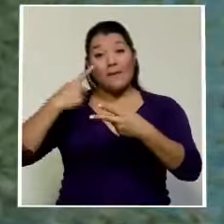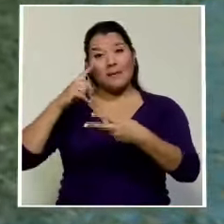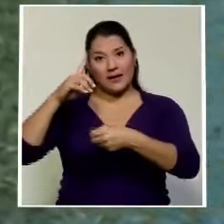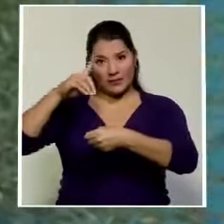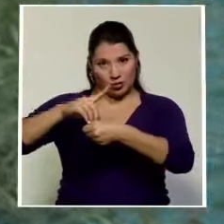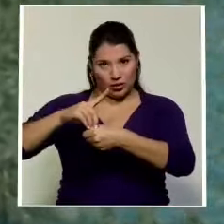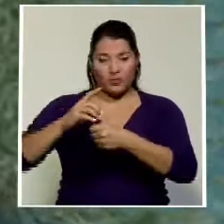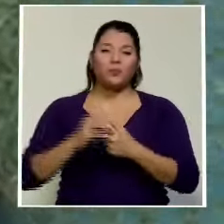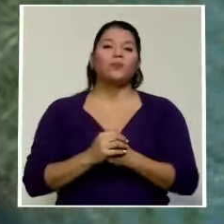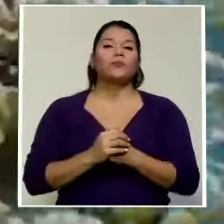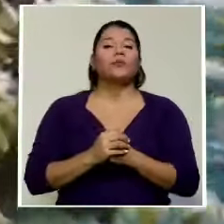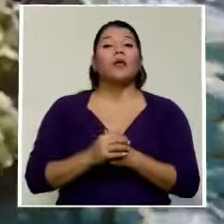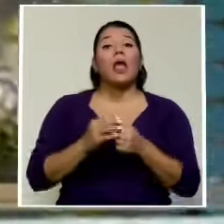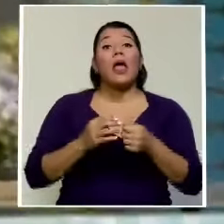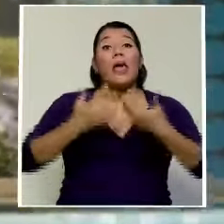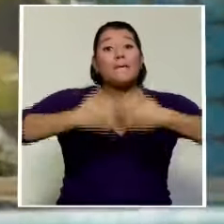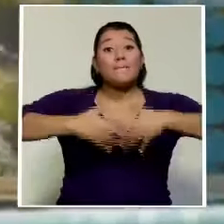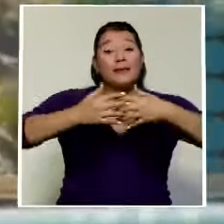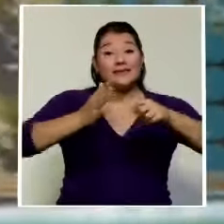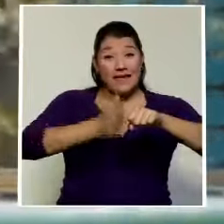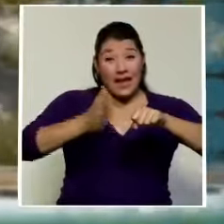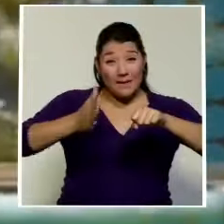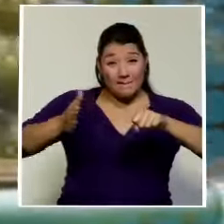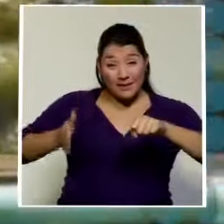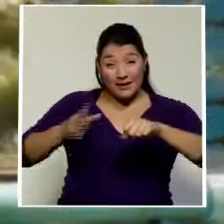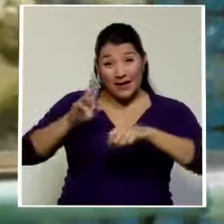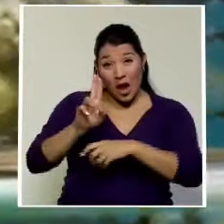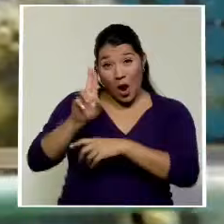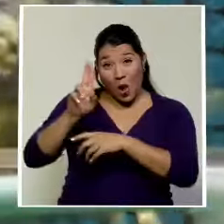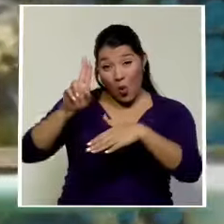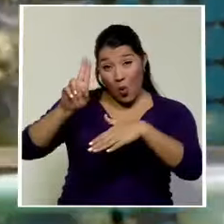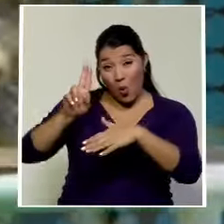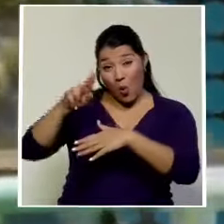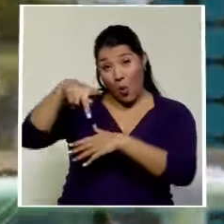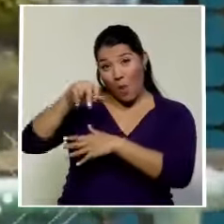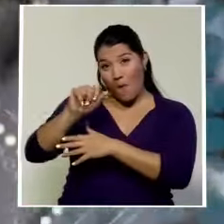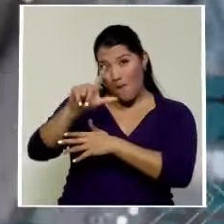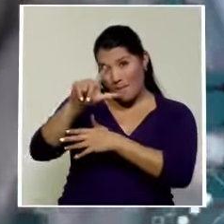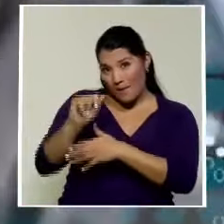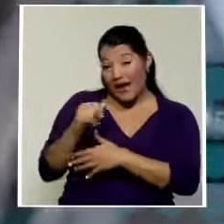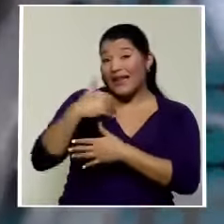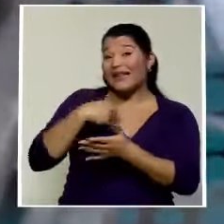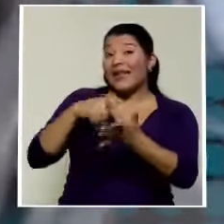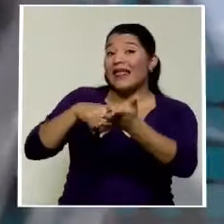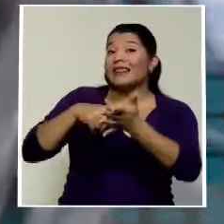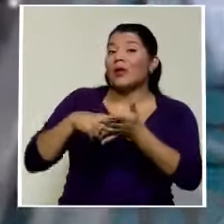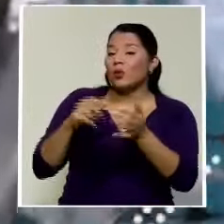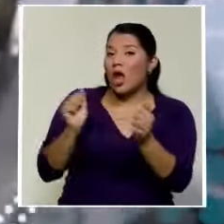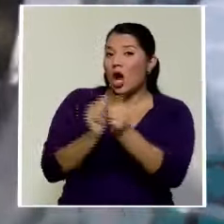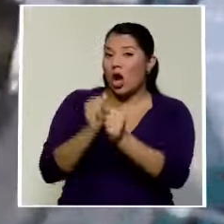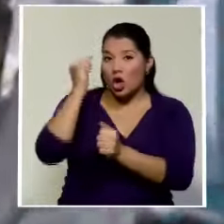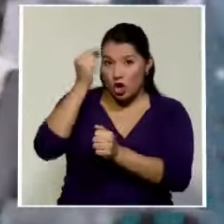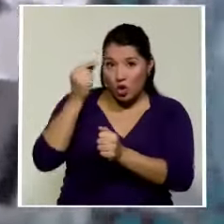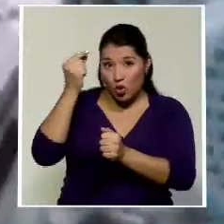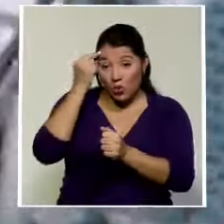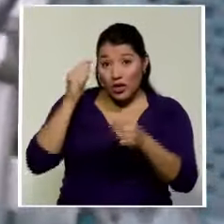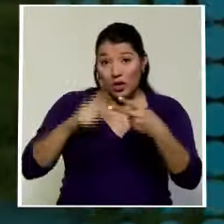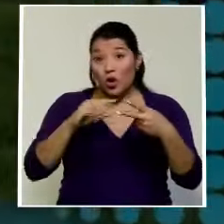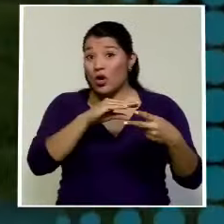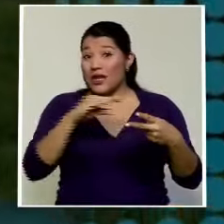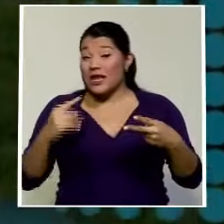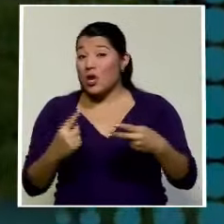La piñera Upala Agrícola acumulaba deudas con entidades del Estado costarricense, mientras una sociedad offshore, que era